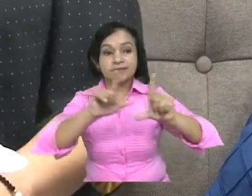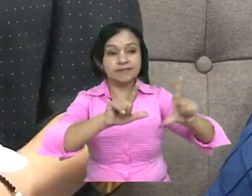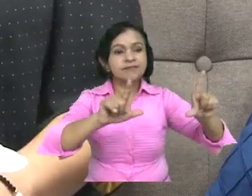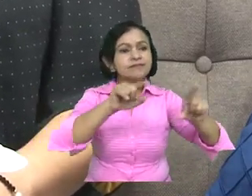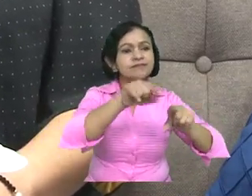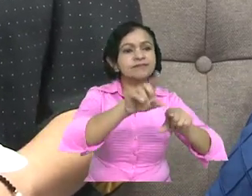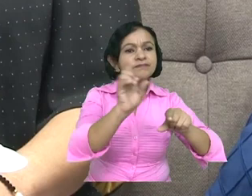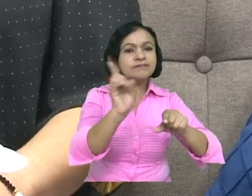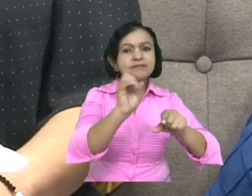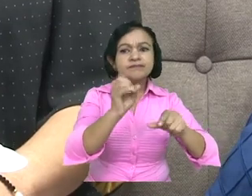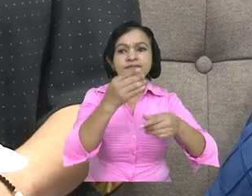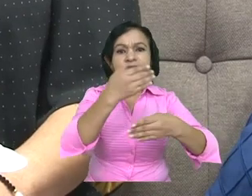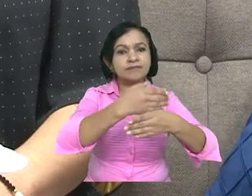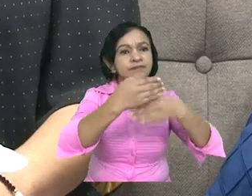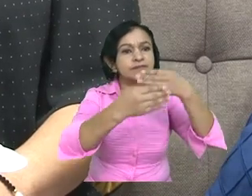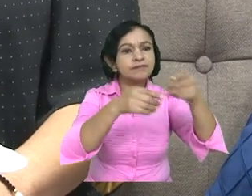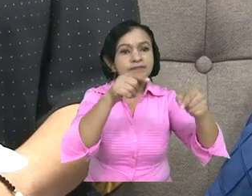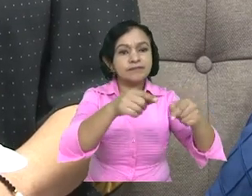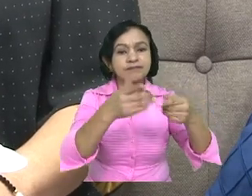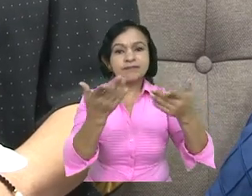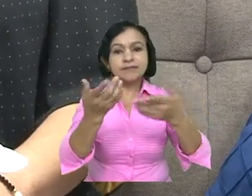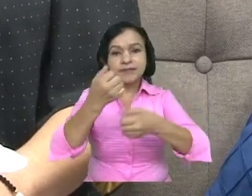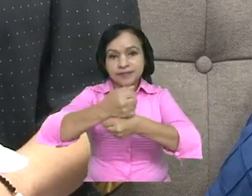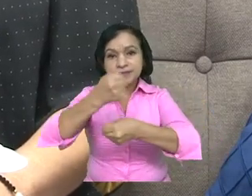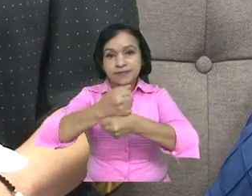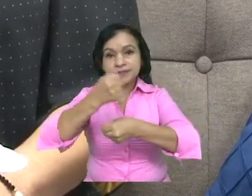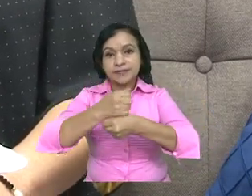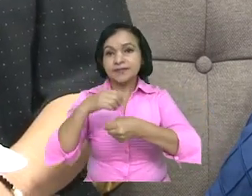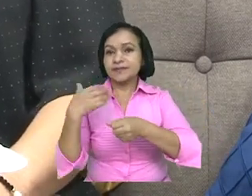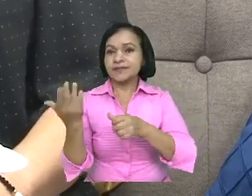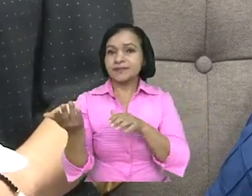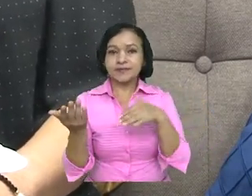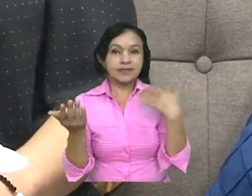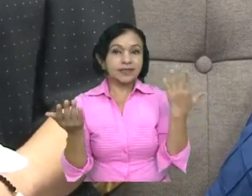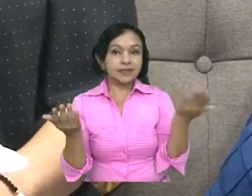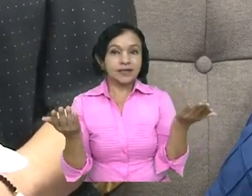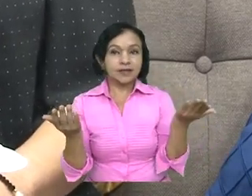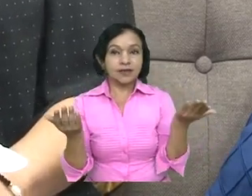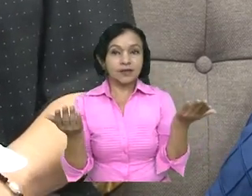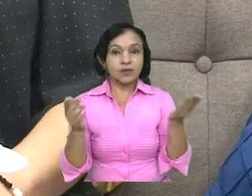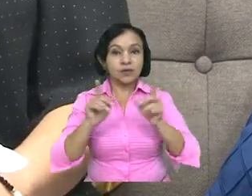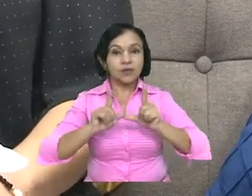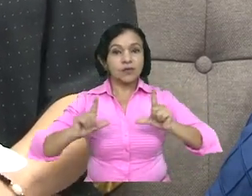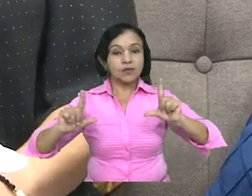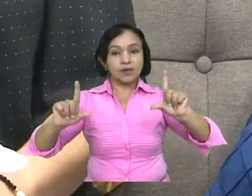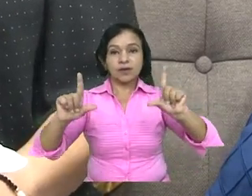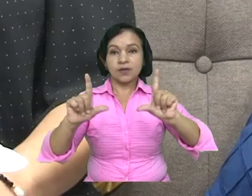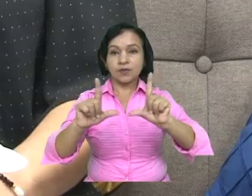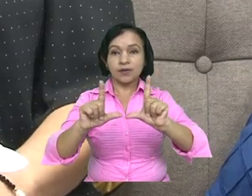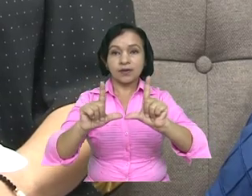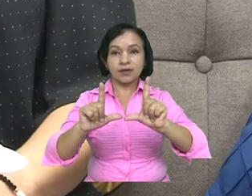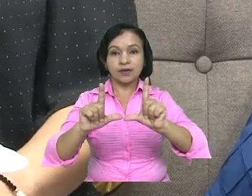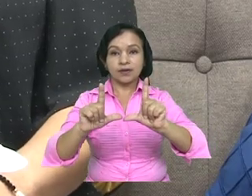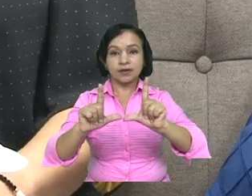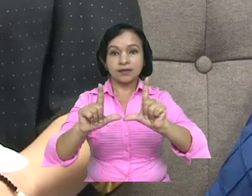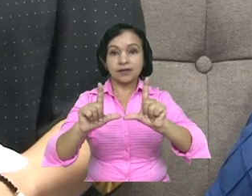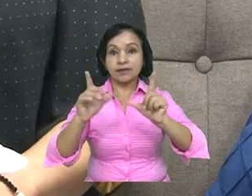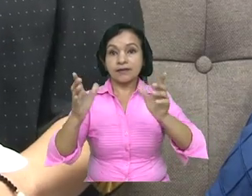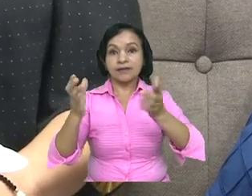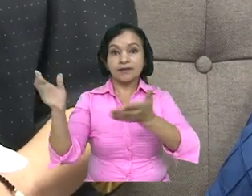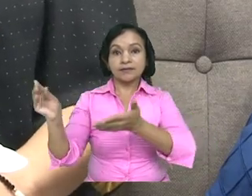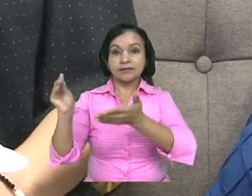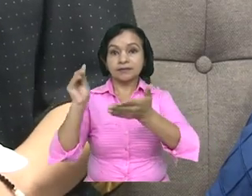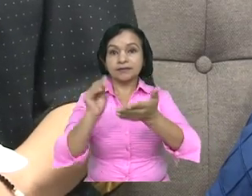etapa de trabajar, digamos, cuál es el lugar donde se va a instalar